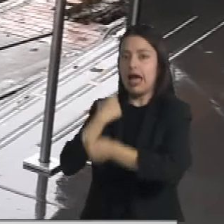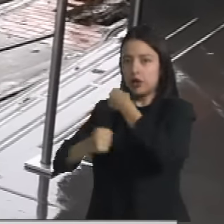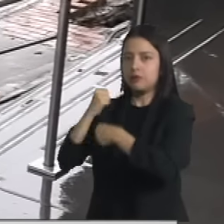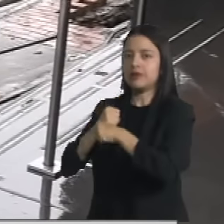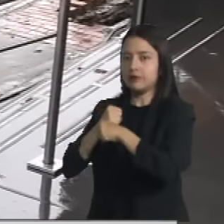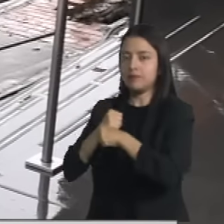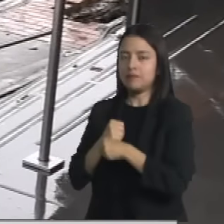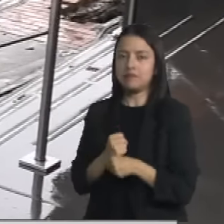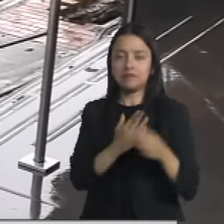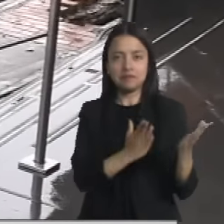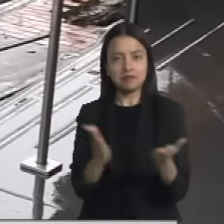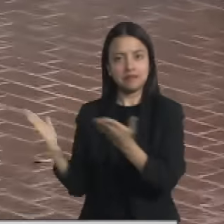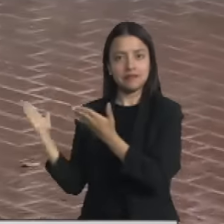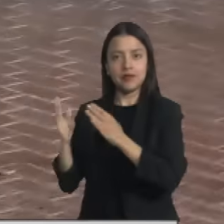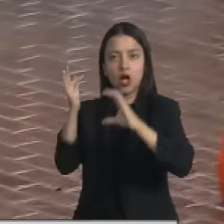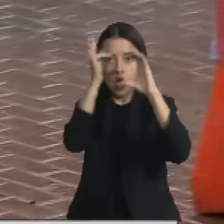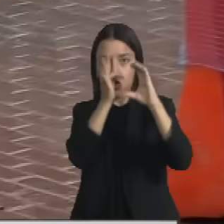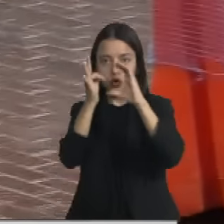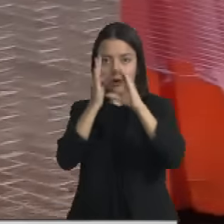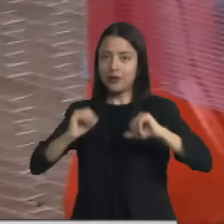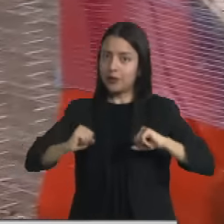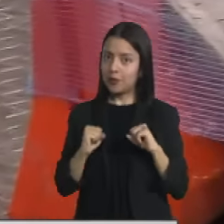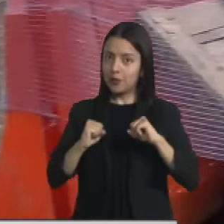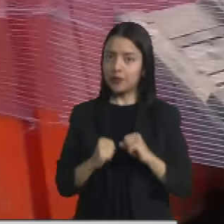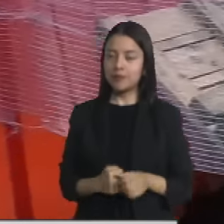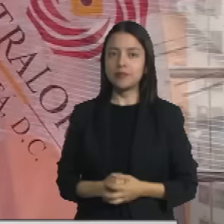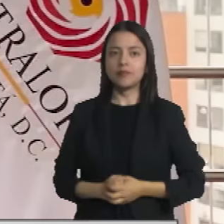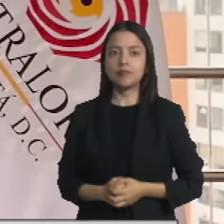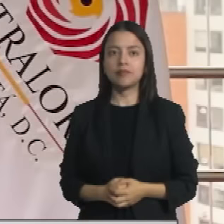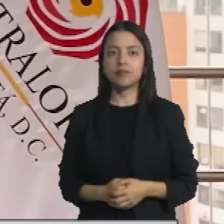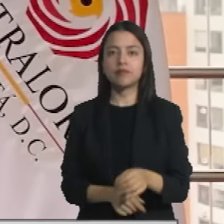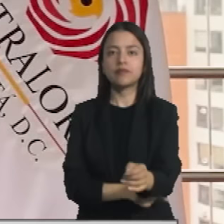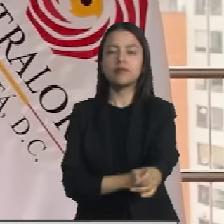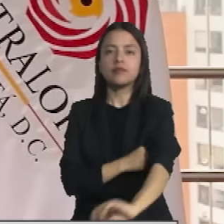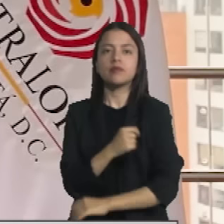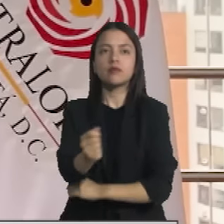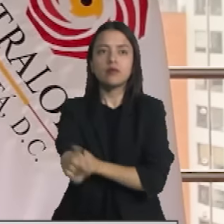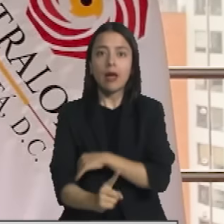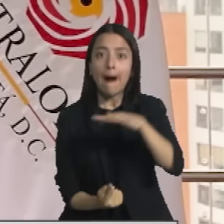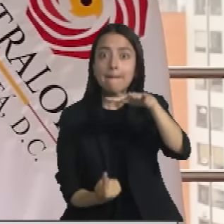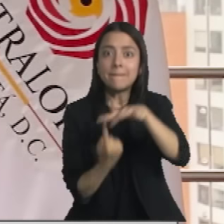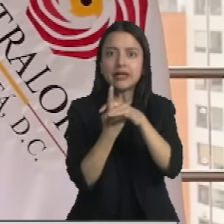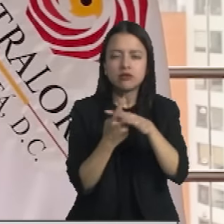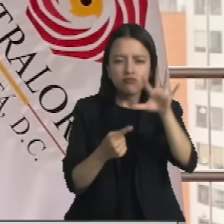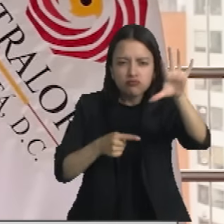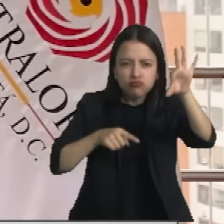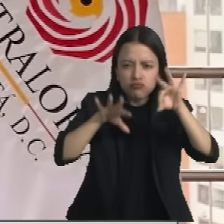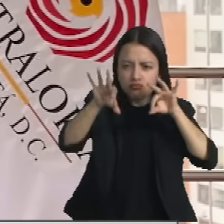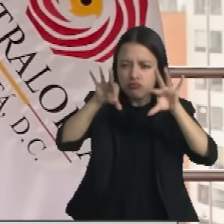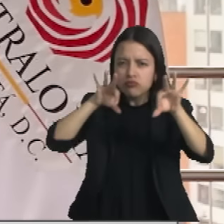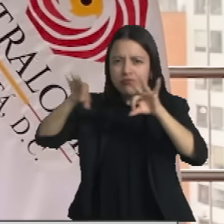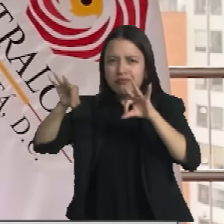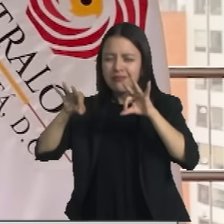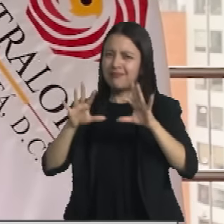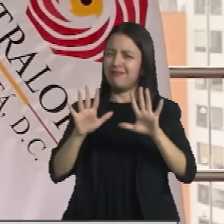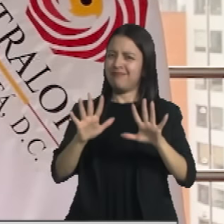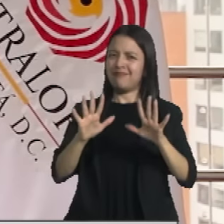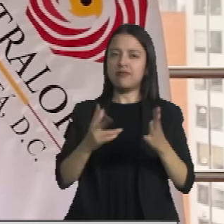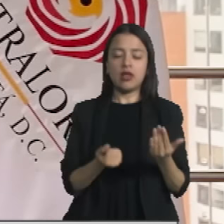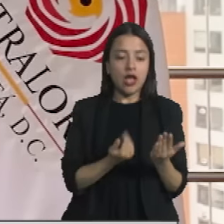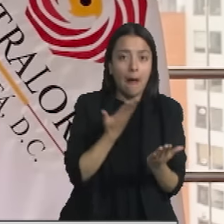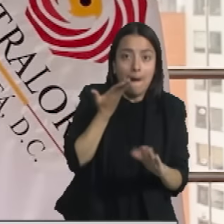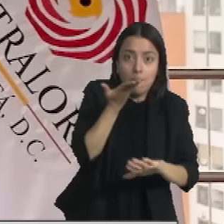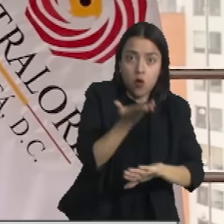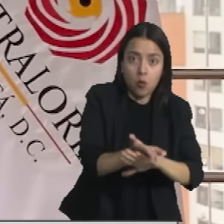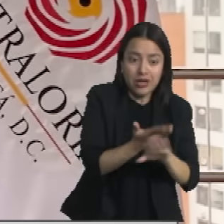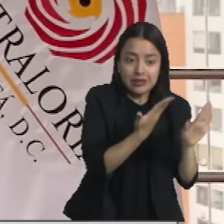pasado. Escuchemos a continuación al Contralor de Bogotá. Los hallazgos tienen que ver principalmente con irregularidades en el diseño y la ejecución de obras al